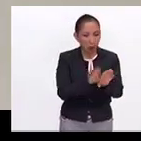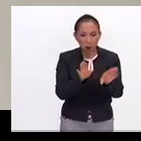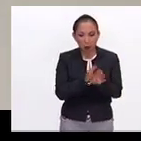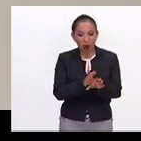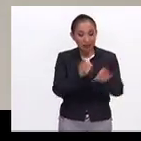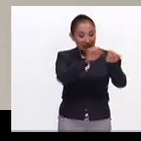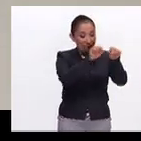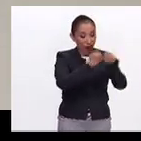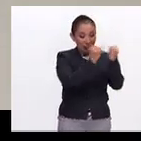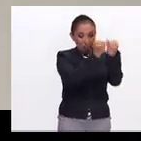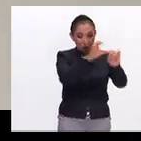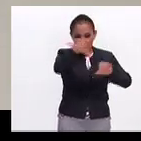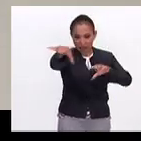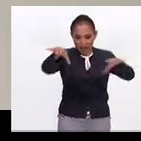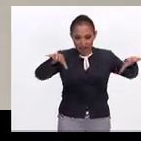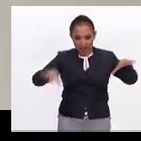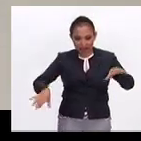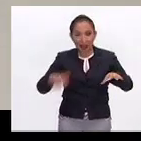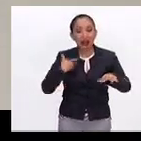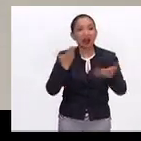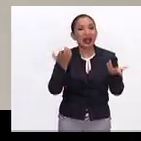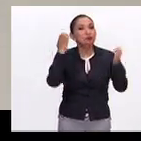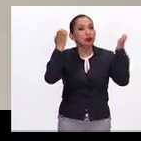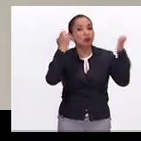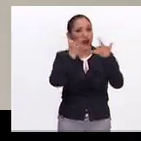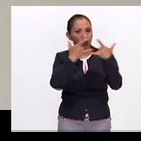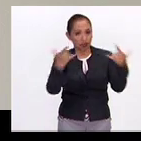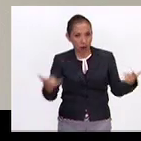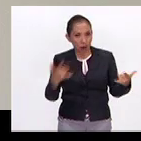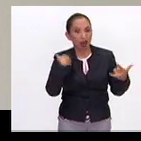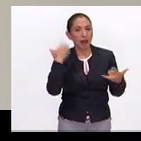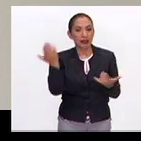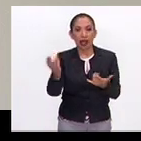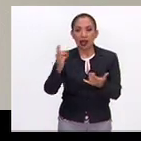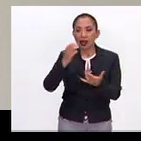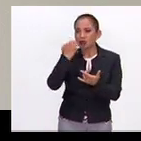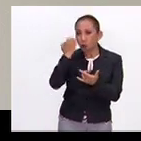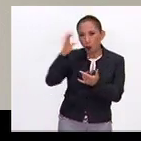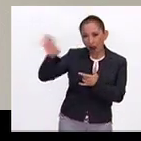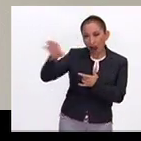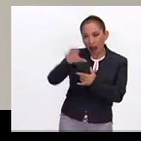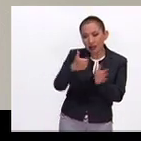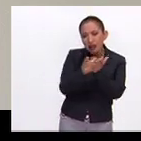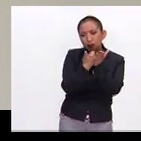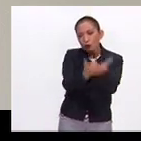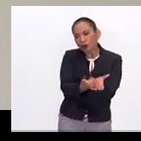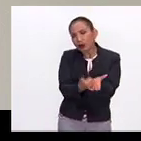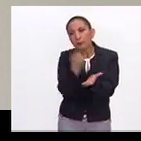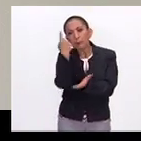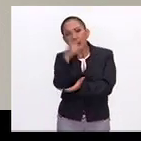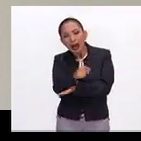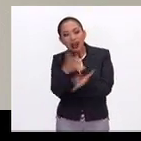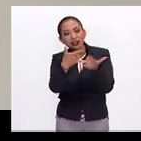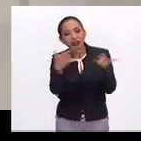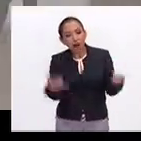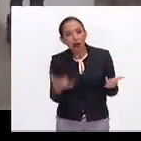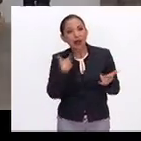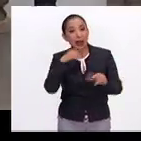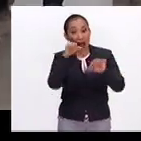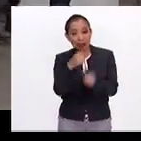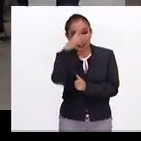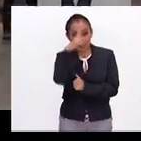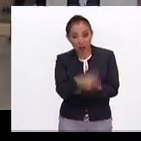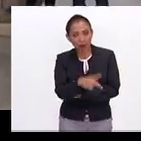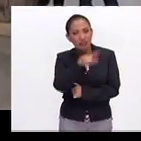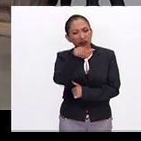con Salones Independientes, que es una exposición histórica, académica, que contribuye definitivamente a la historia del arte mexicano.